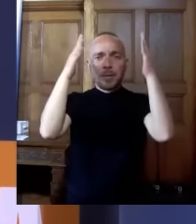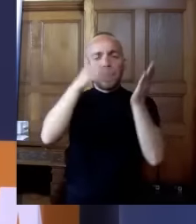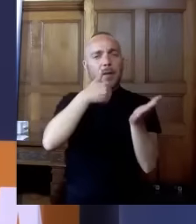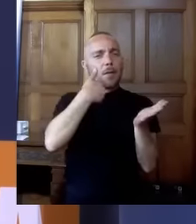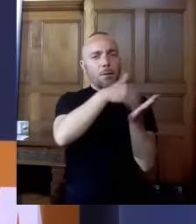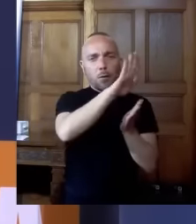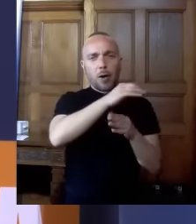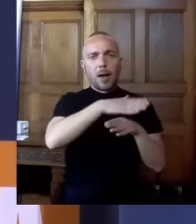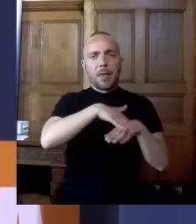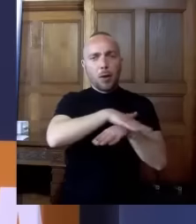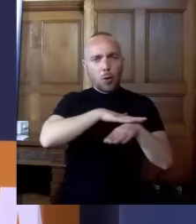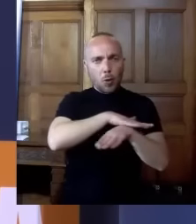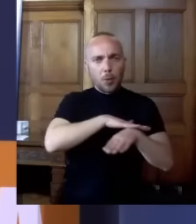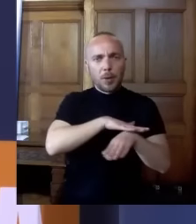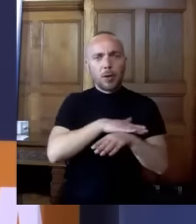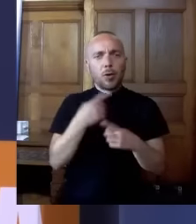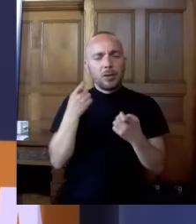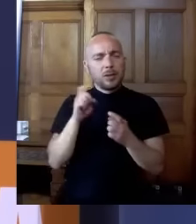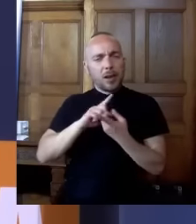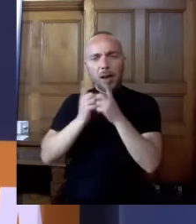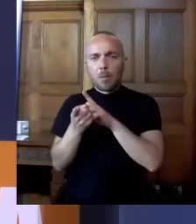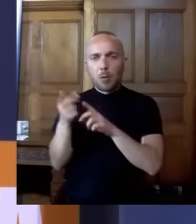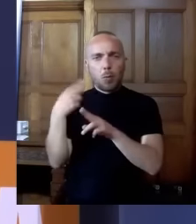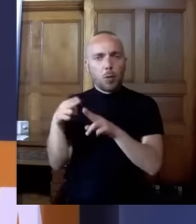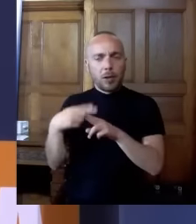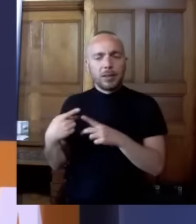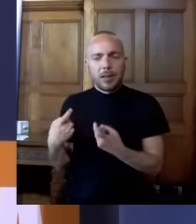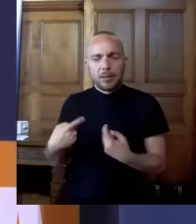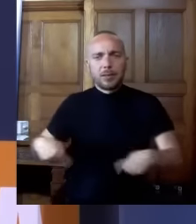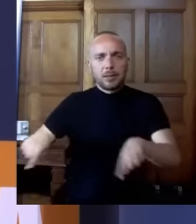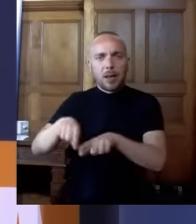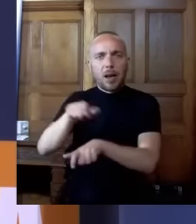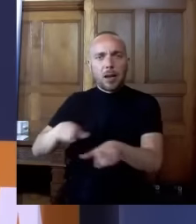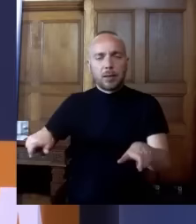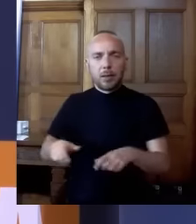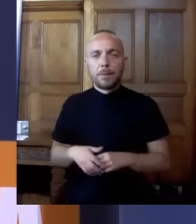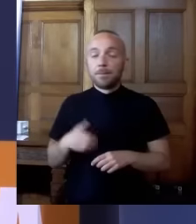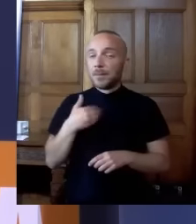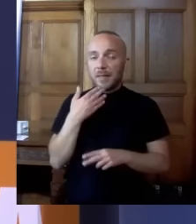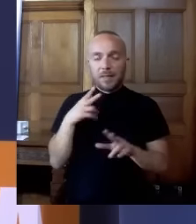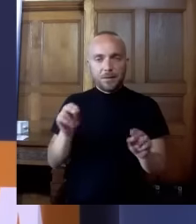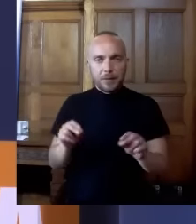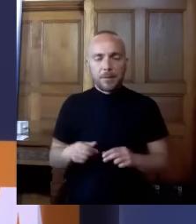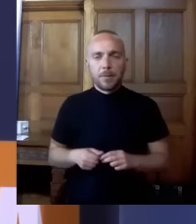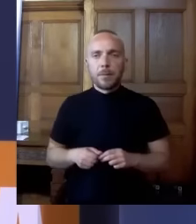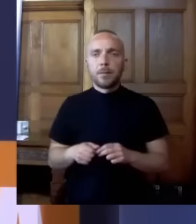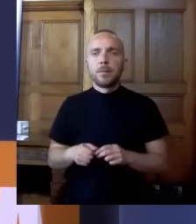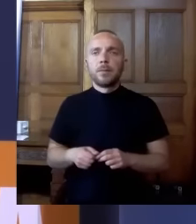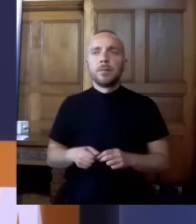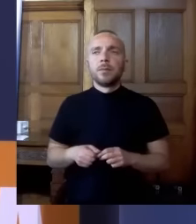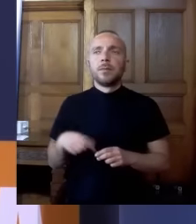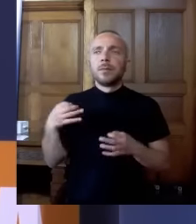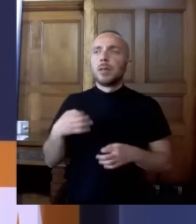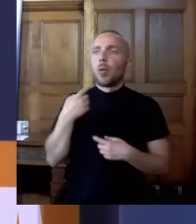puedan hacer las políticas que necesita la gente de este país y termino ya os van a